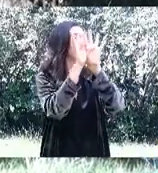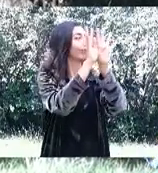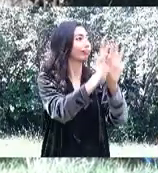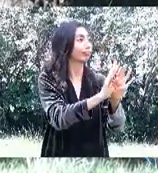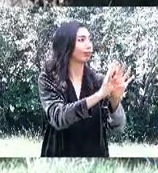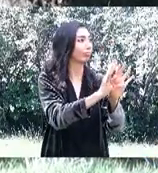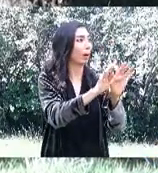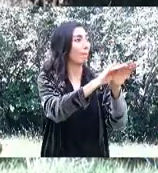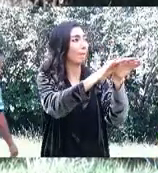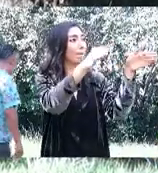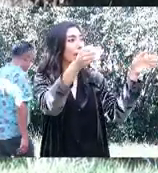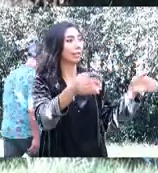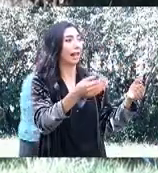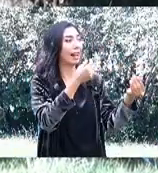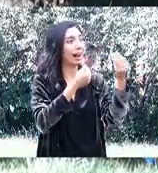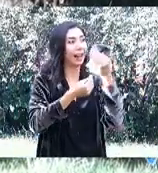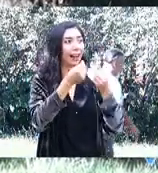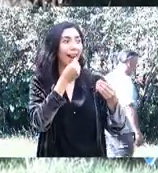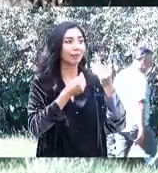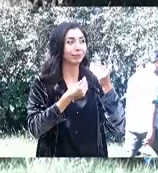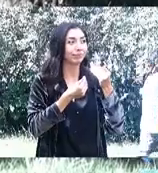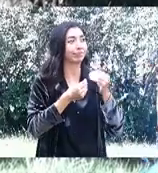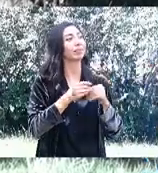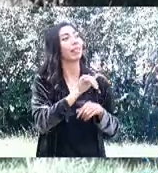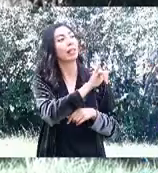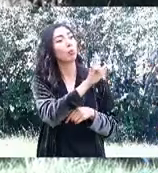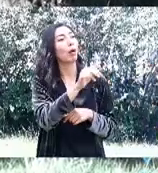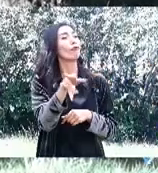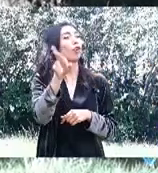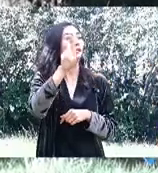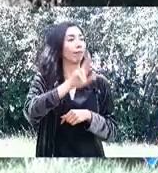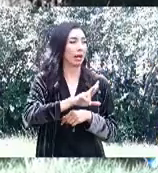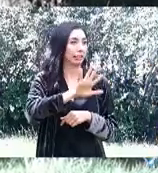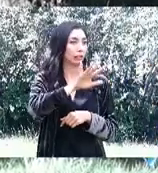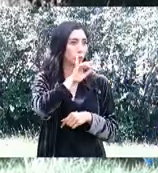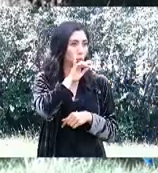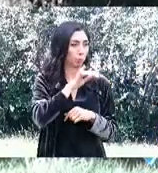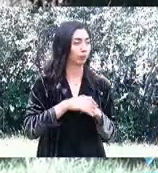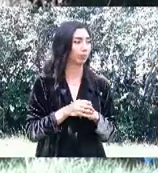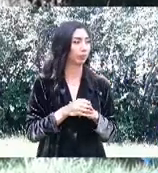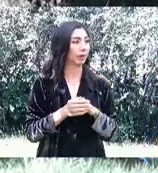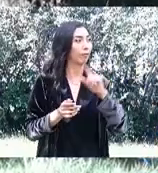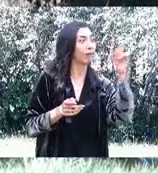volver a las en los siguientes cinco minutos y seguir con la